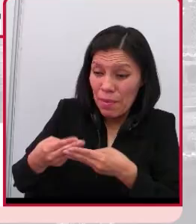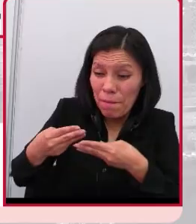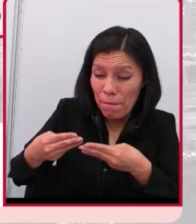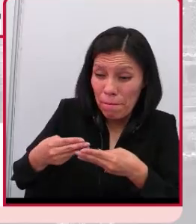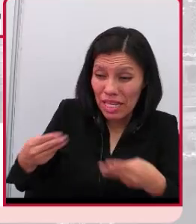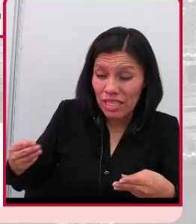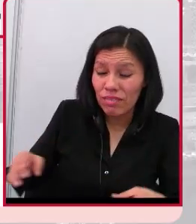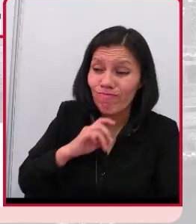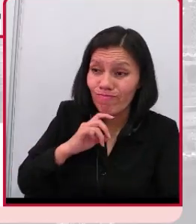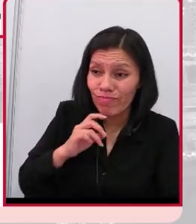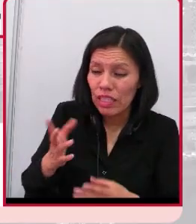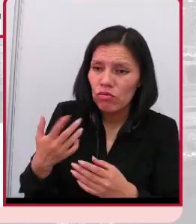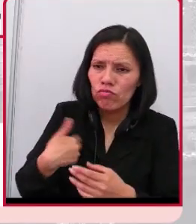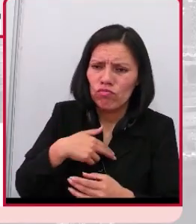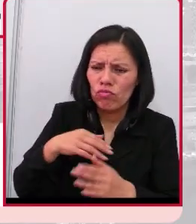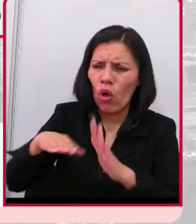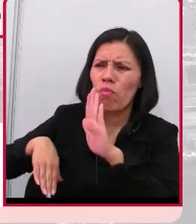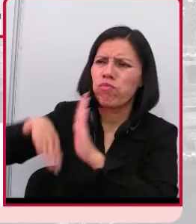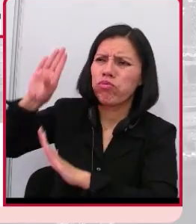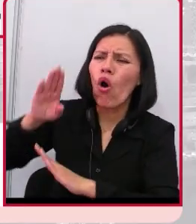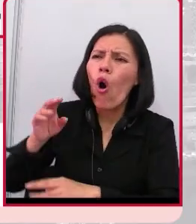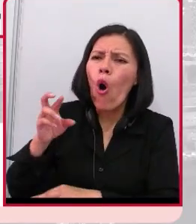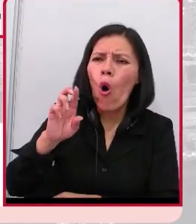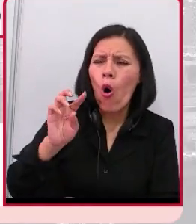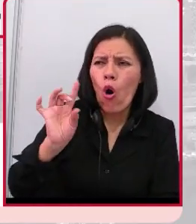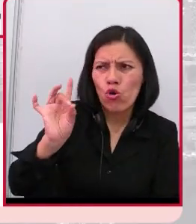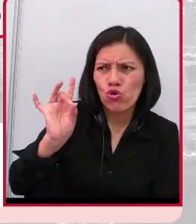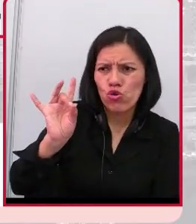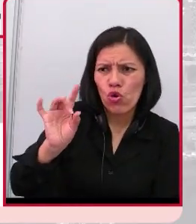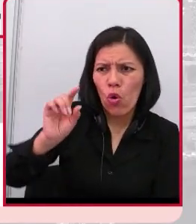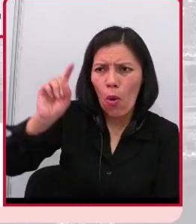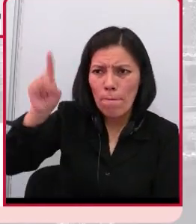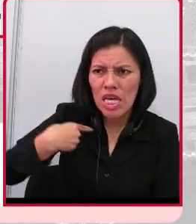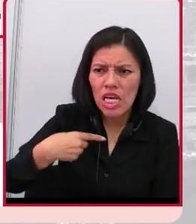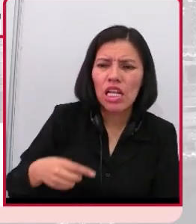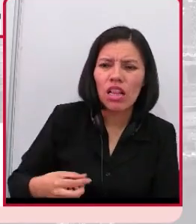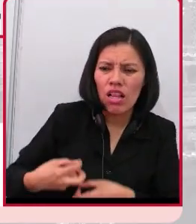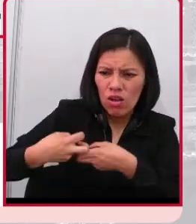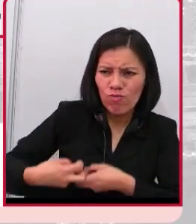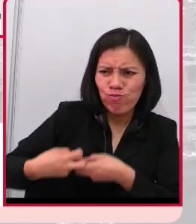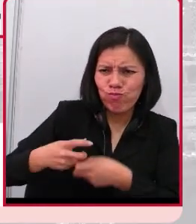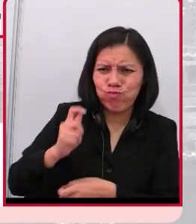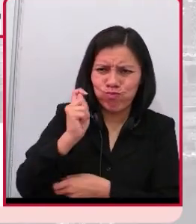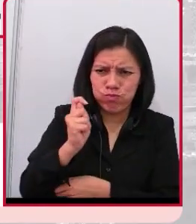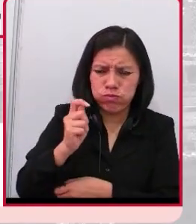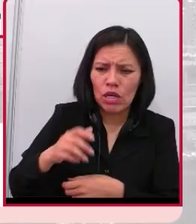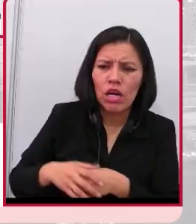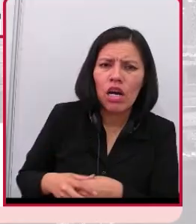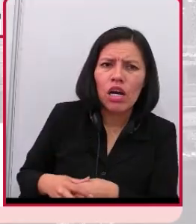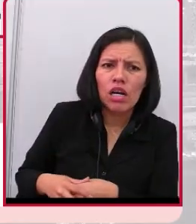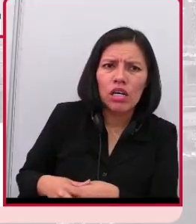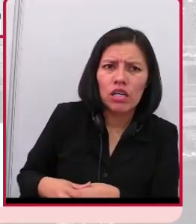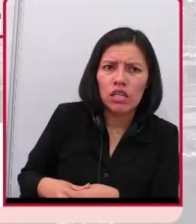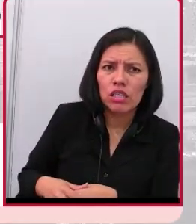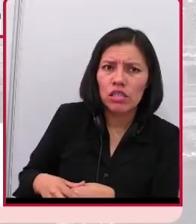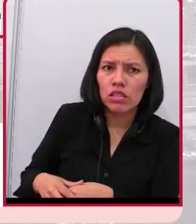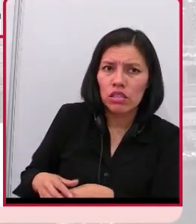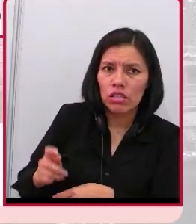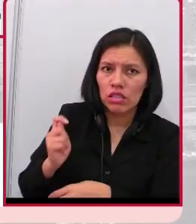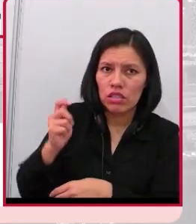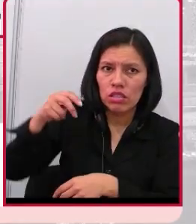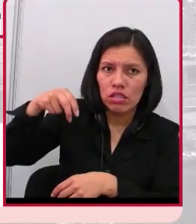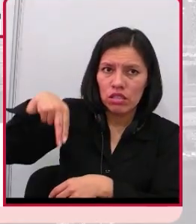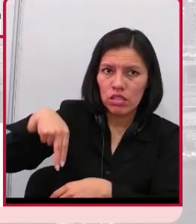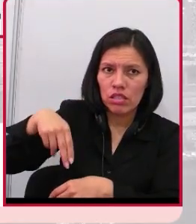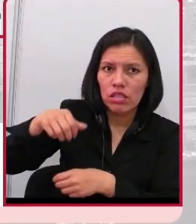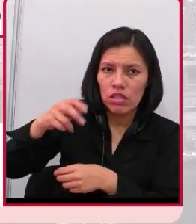quinquenio superó las 8.000 toneladas, cosa que no tuvimos en los años precedentes. ¿Qué concluimos? Que esta